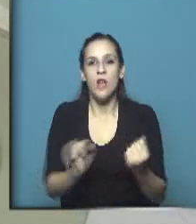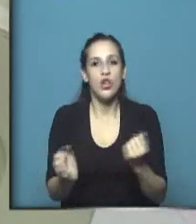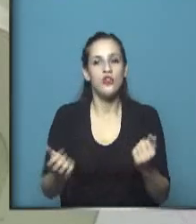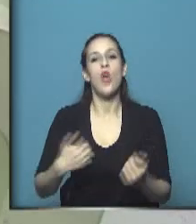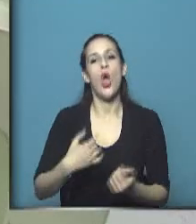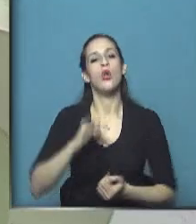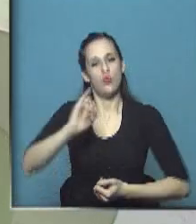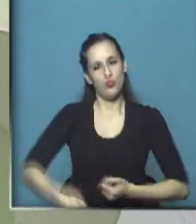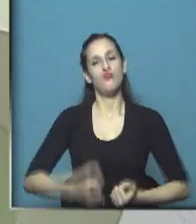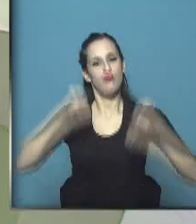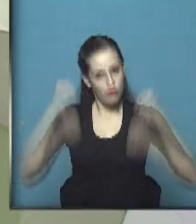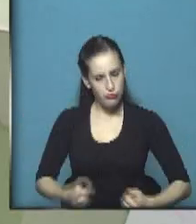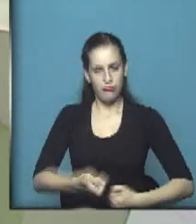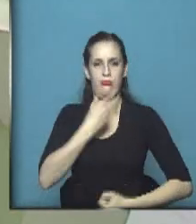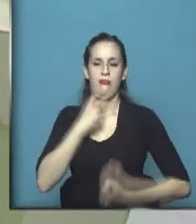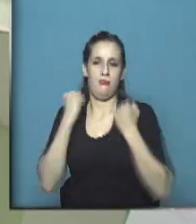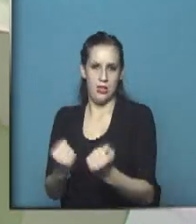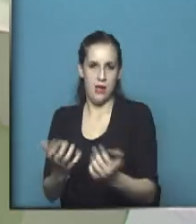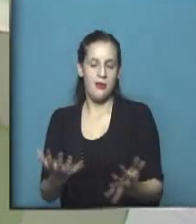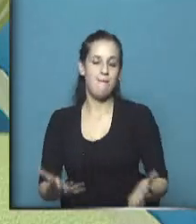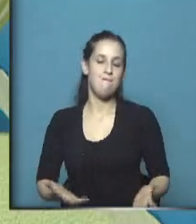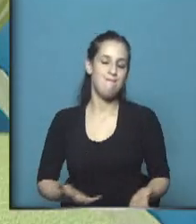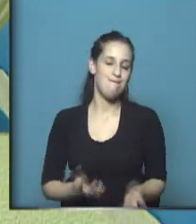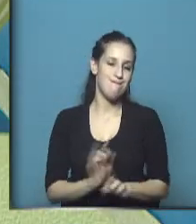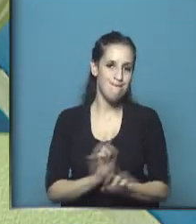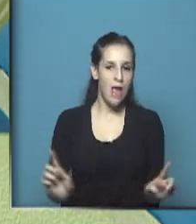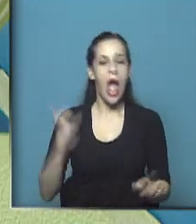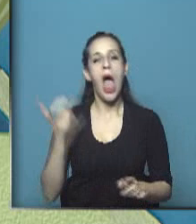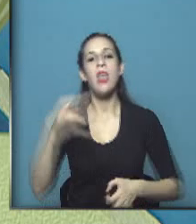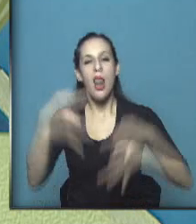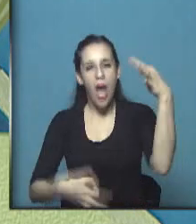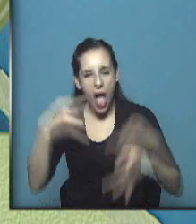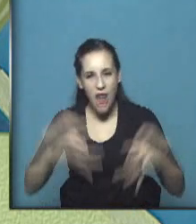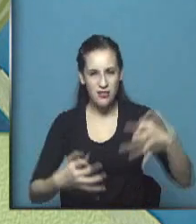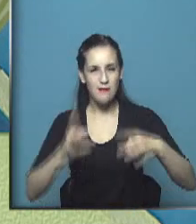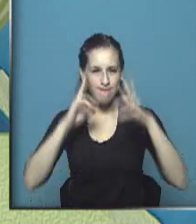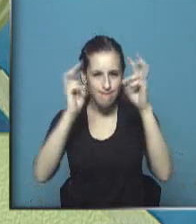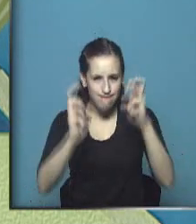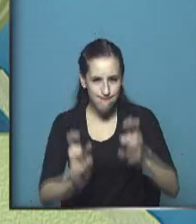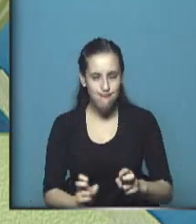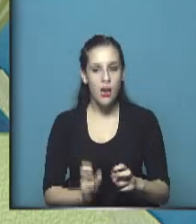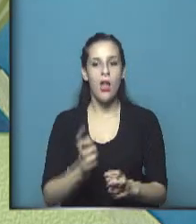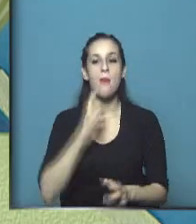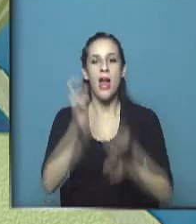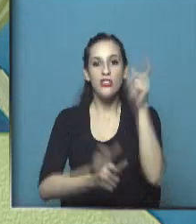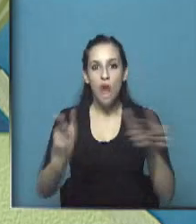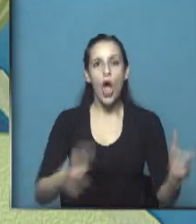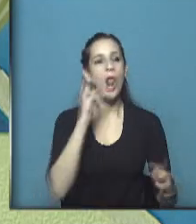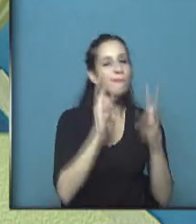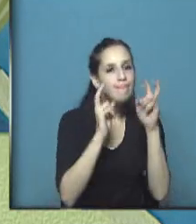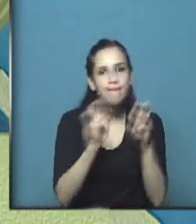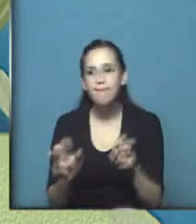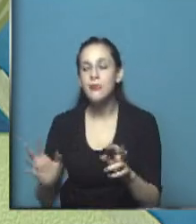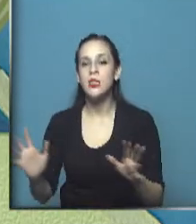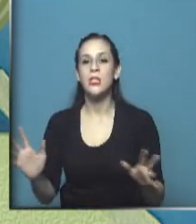un suplemento vitamínico. Ojalá funcionaran para eso, pero no, la verdad que hay estudios de investigación serios a largo plazo con muchos pacientes que evaluaron esto,